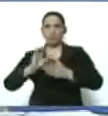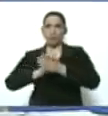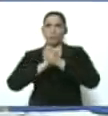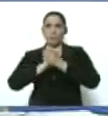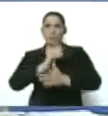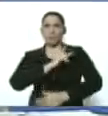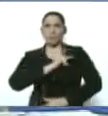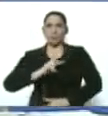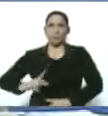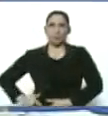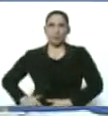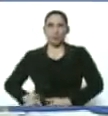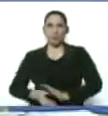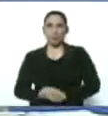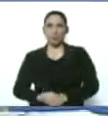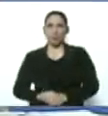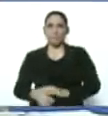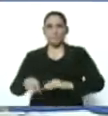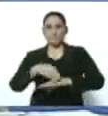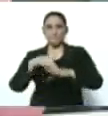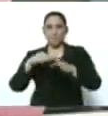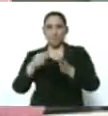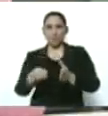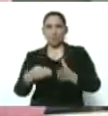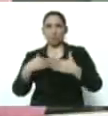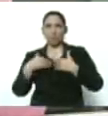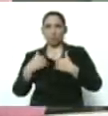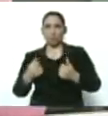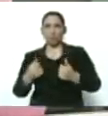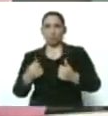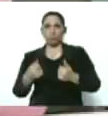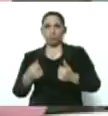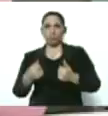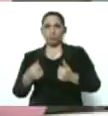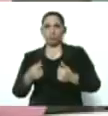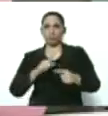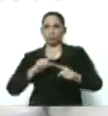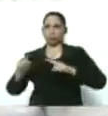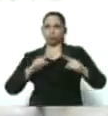vicepresidenta, Carlos Alvarado, ministro, hay que darle todo el apoyo